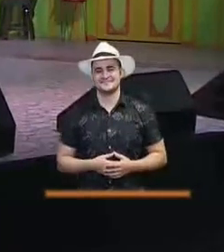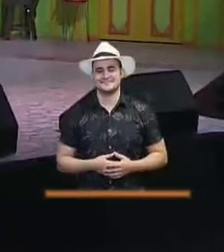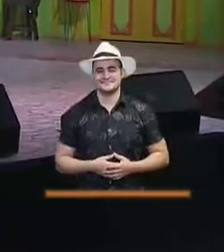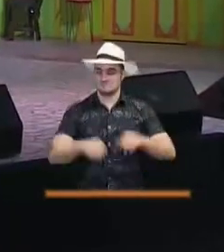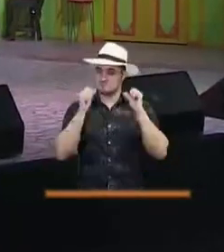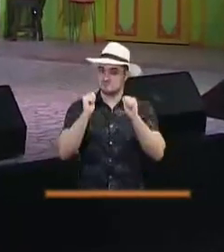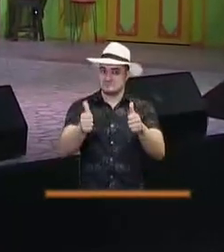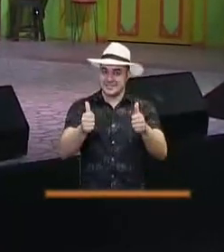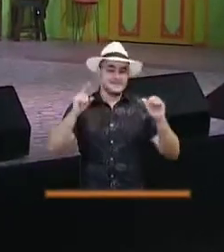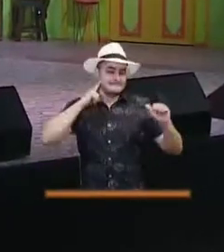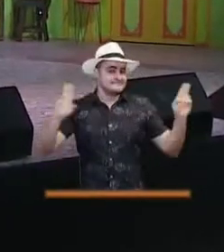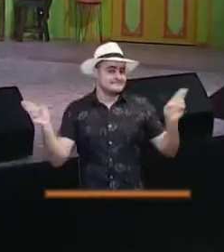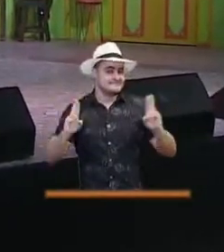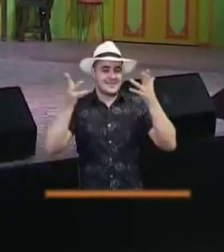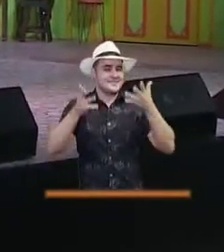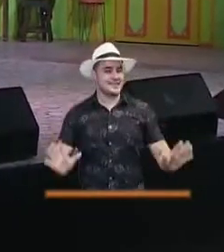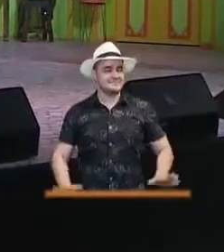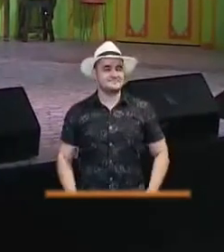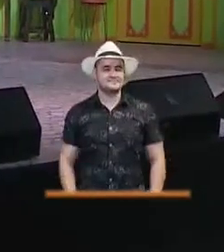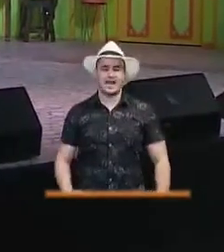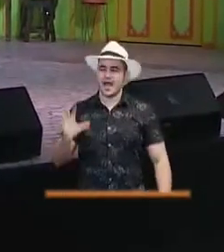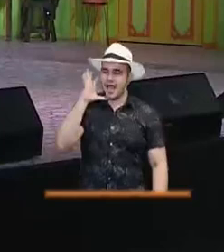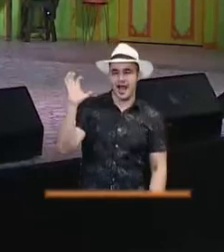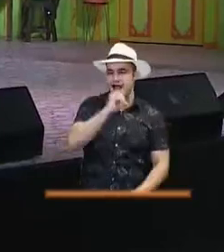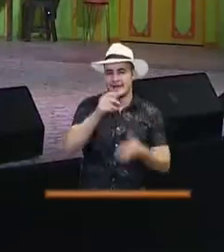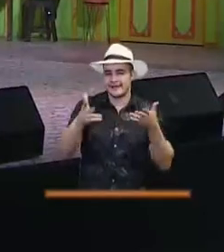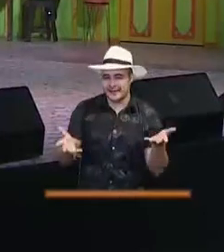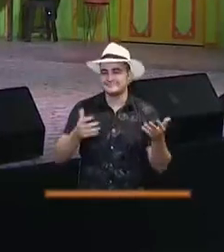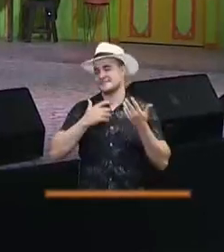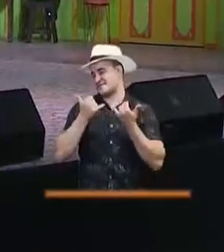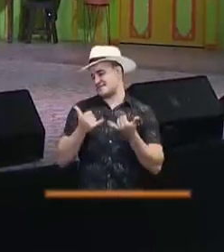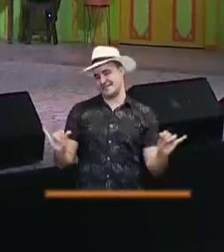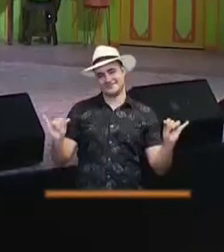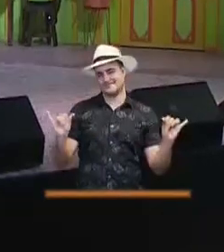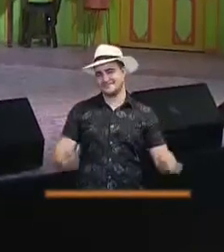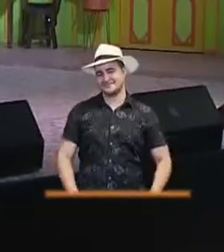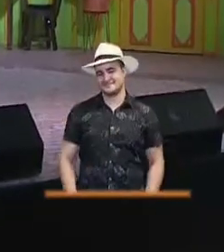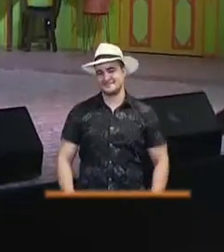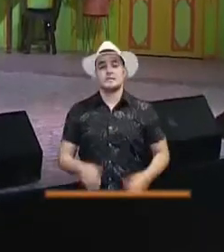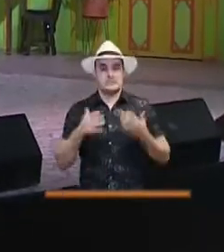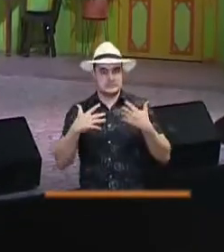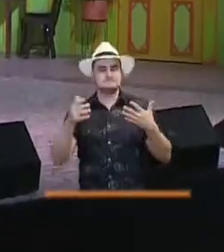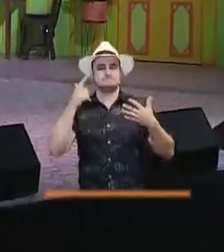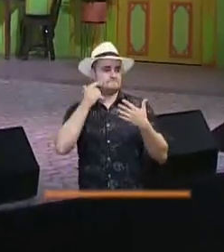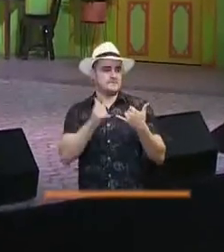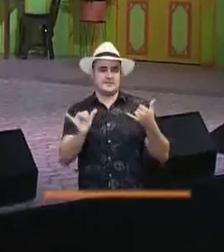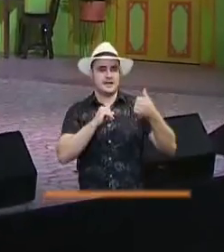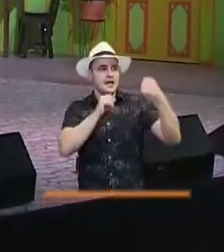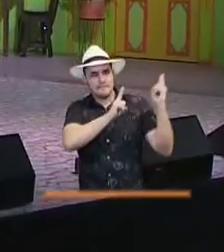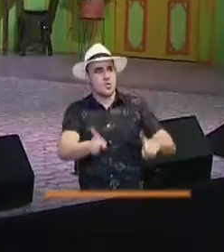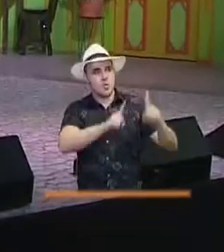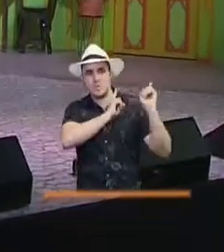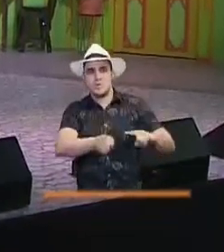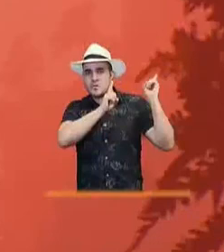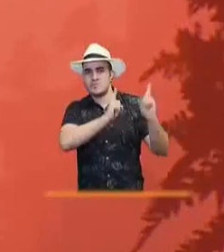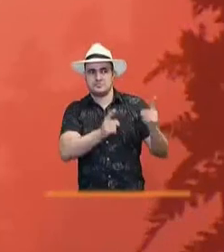bien, suena la campana. Lo que nos indica, Ovidio, que terminamos esta primera parte. Sí, terminamos la ronda. Y bueno, ya el jurado